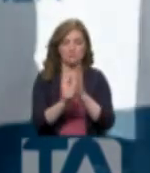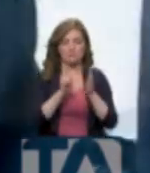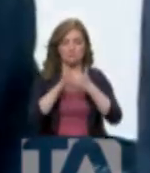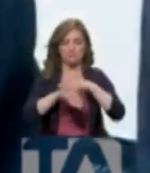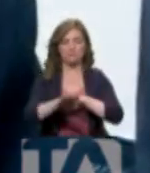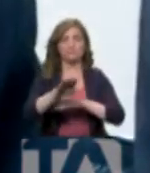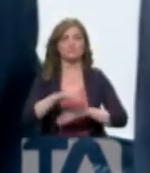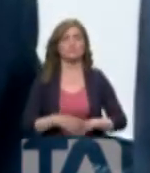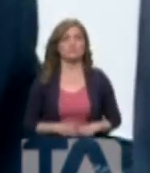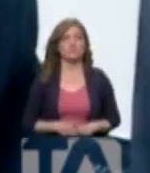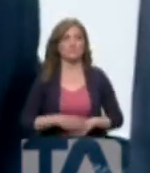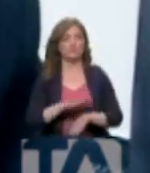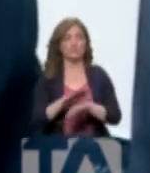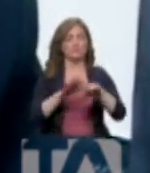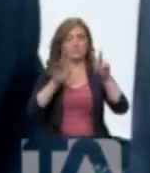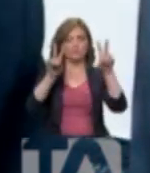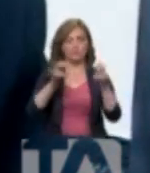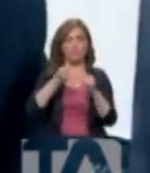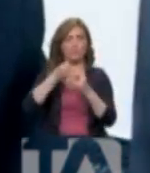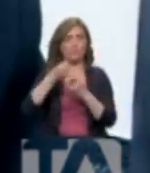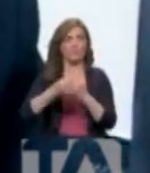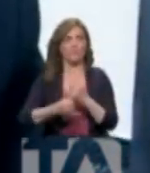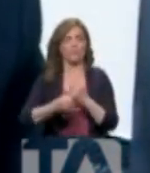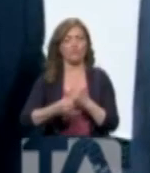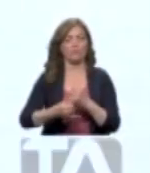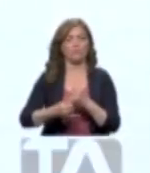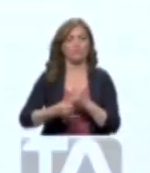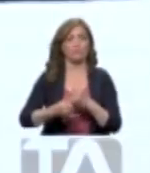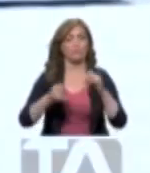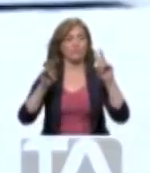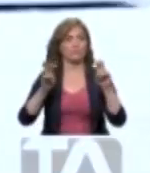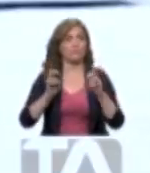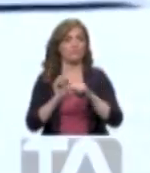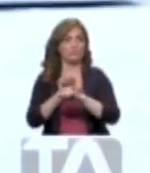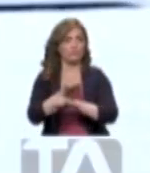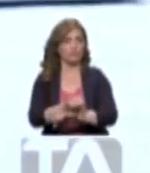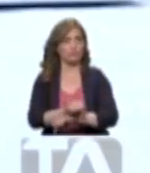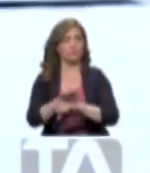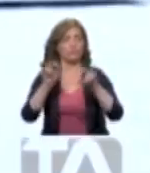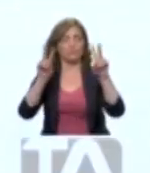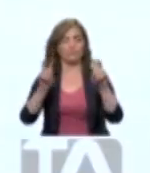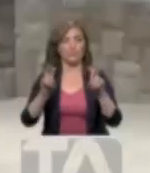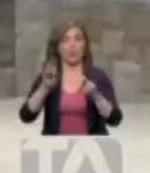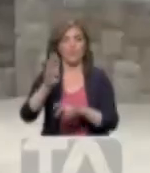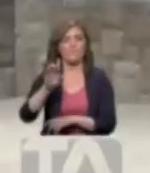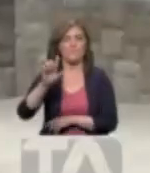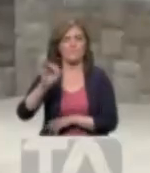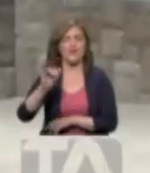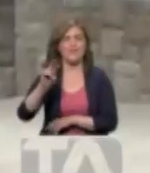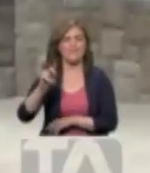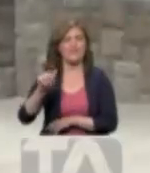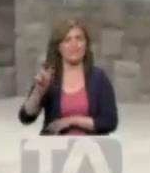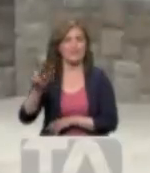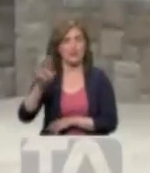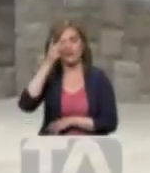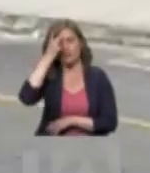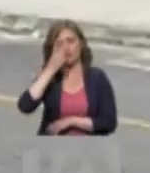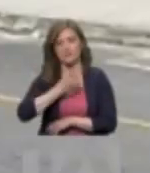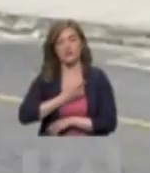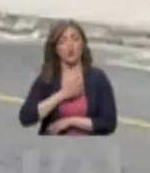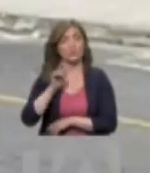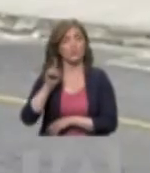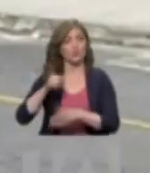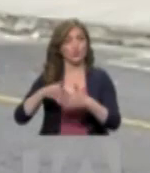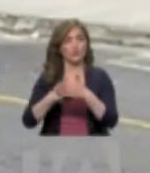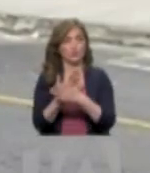admisión. Hablaron además de una de sus últimas interpretaciones. Rechazaron el término blindar, como se calificó a la decisión de definir que el